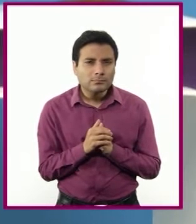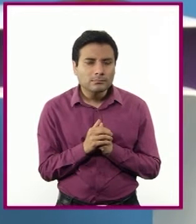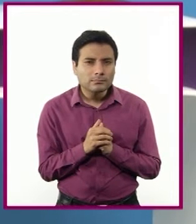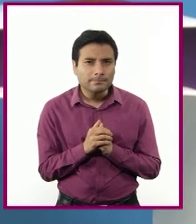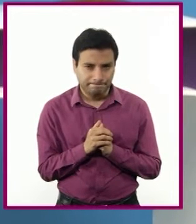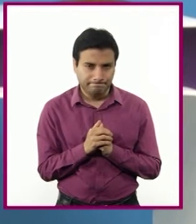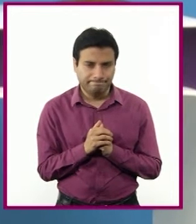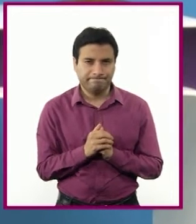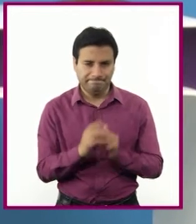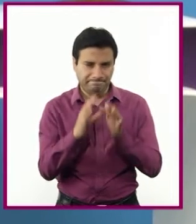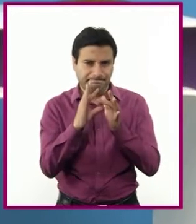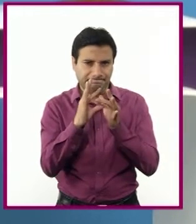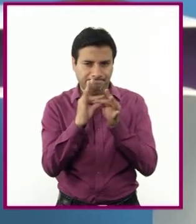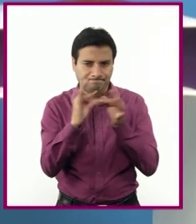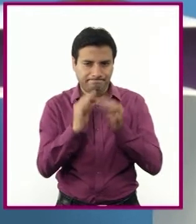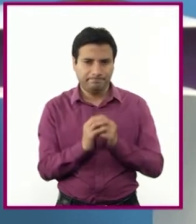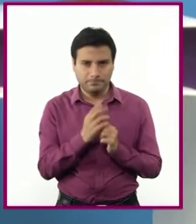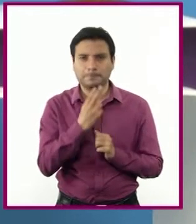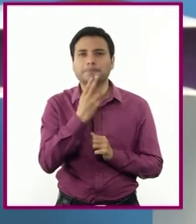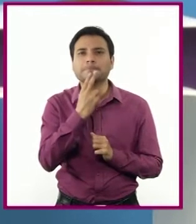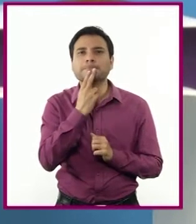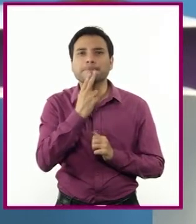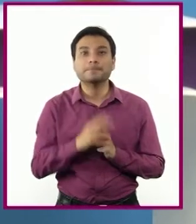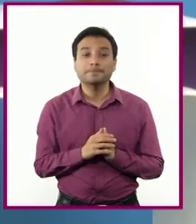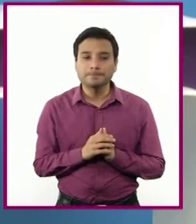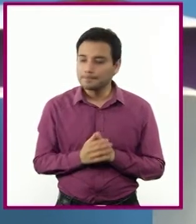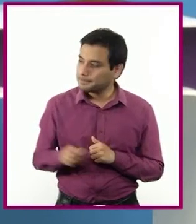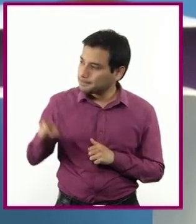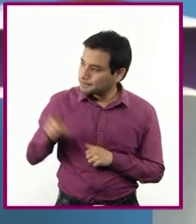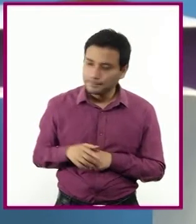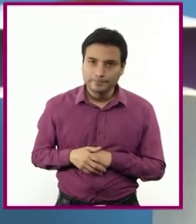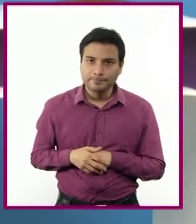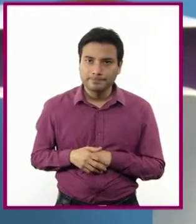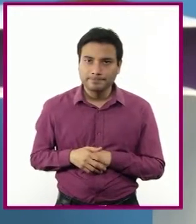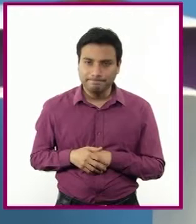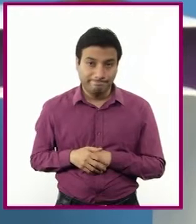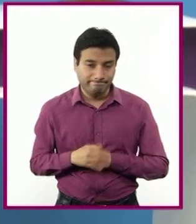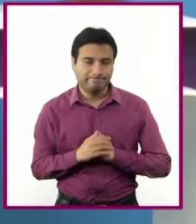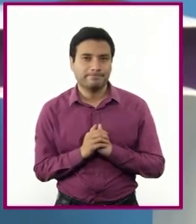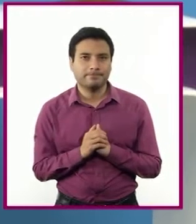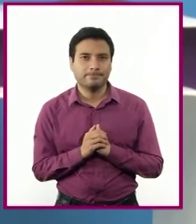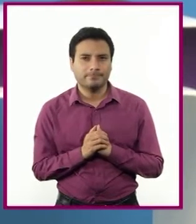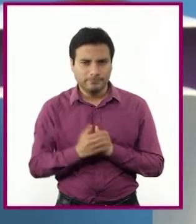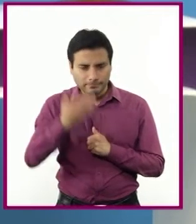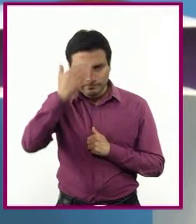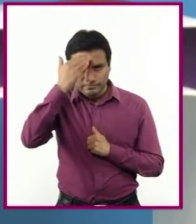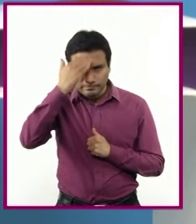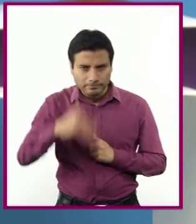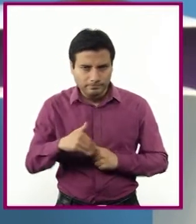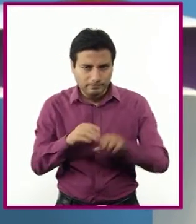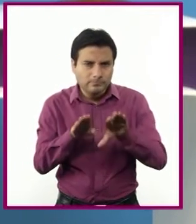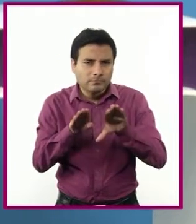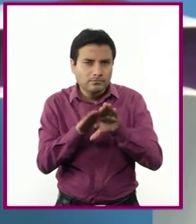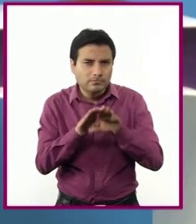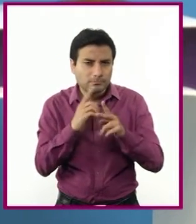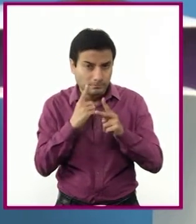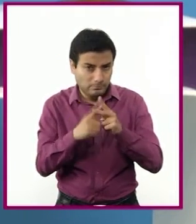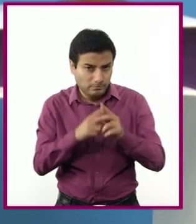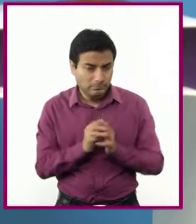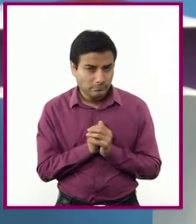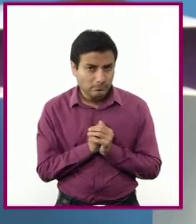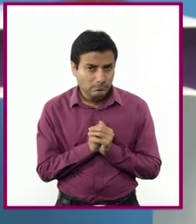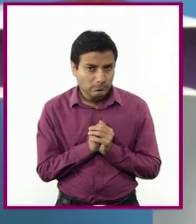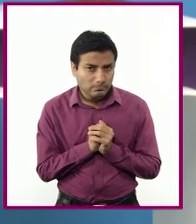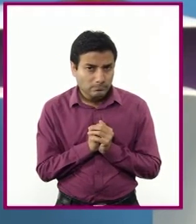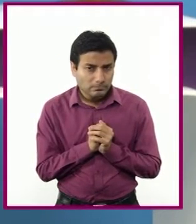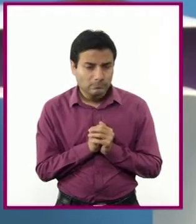territorio o de un lugar, se utiliza la densidad de población. ¿Sabes, Nadia, cómo obtener la densidad de la